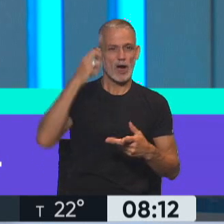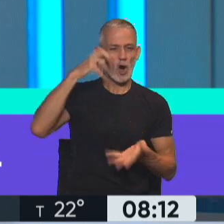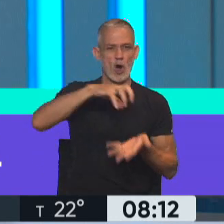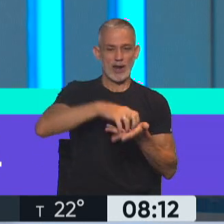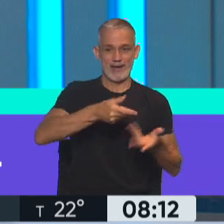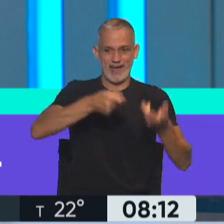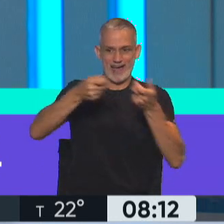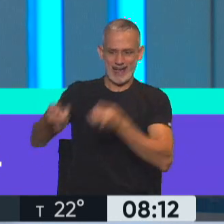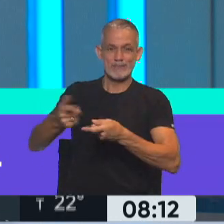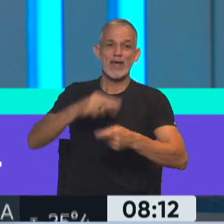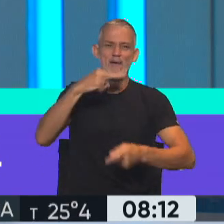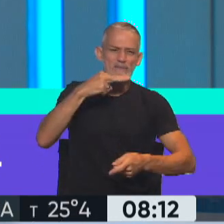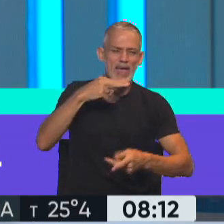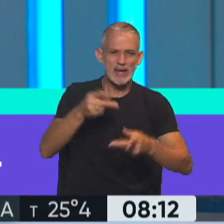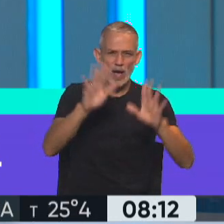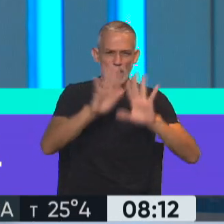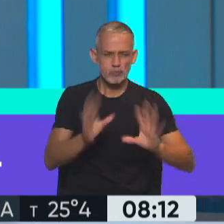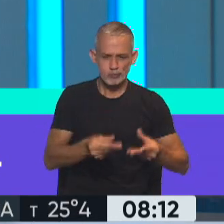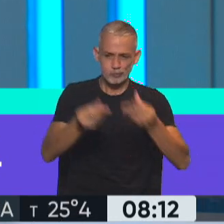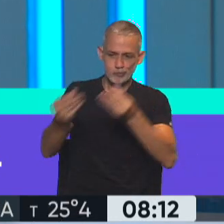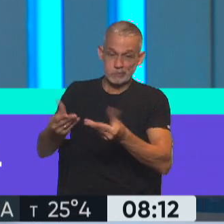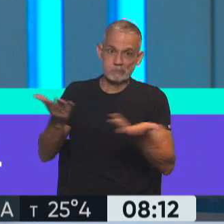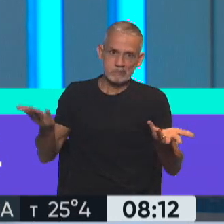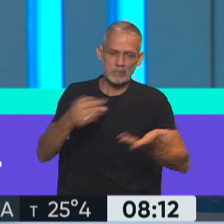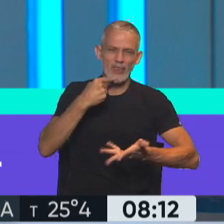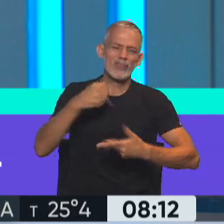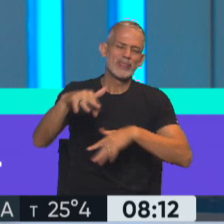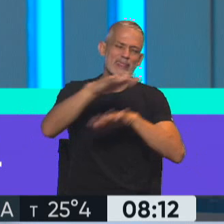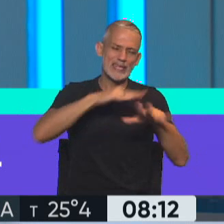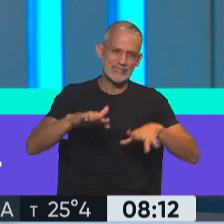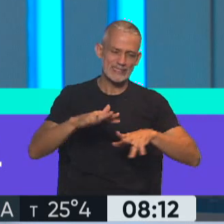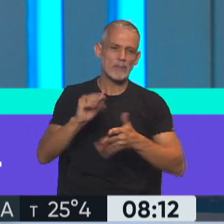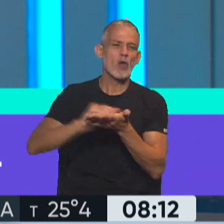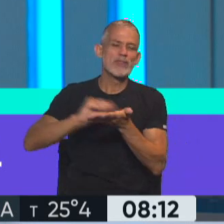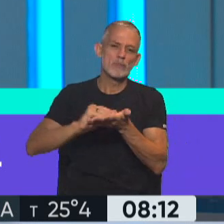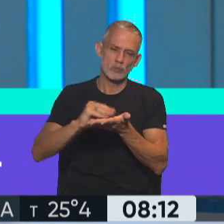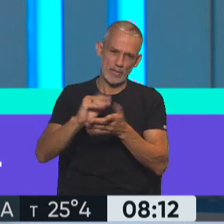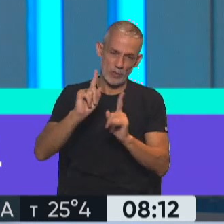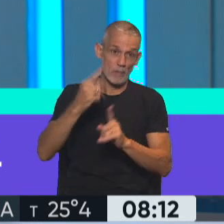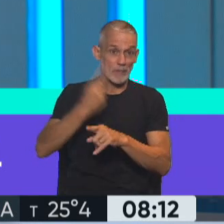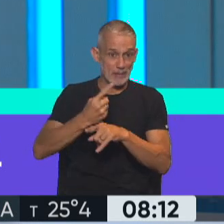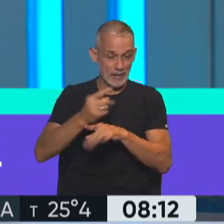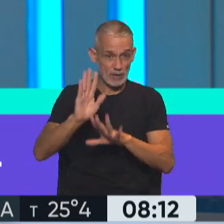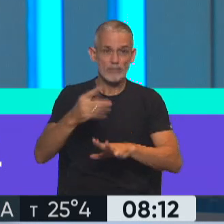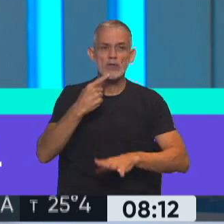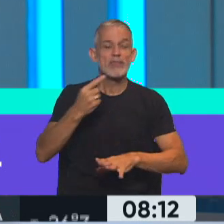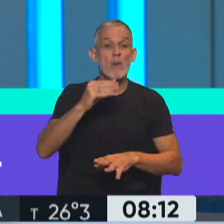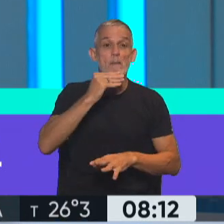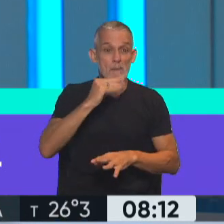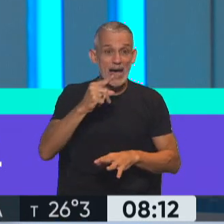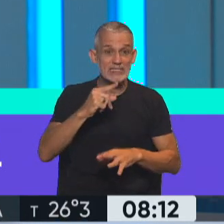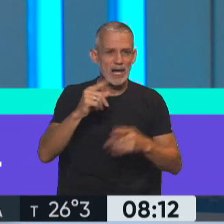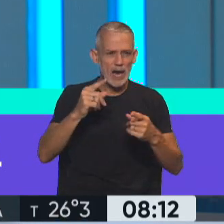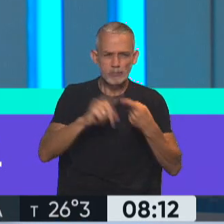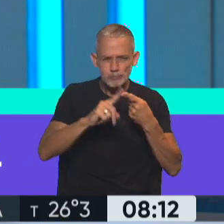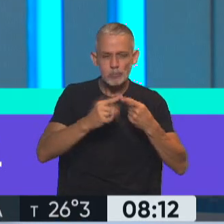la Nación, que el viernes iba a estar presentándose, iba a estar ingresando por la Cámara de Diputados. Es lo que habló Sergio Massa y Alberto